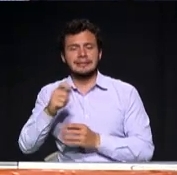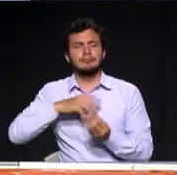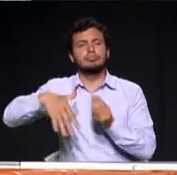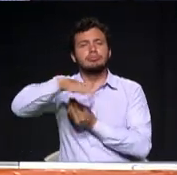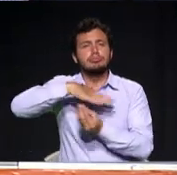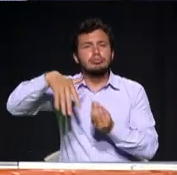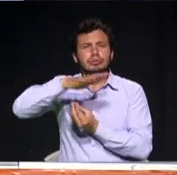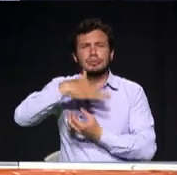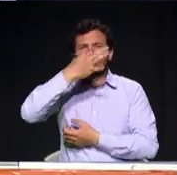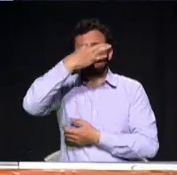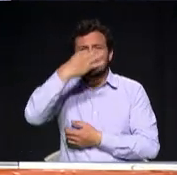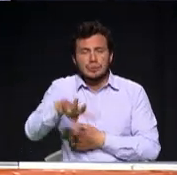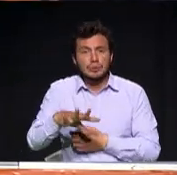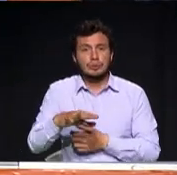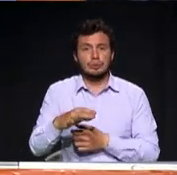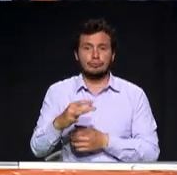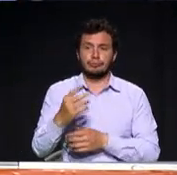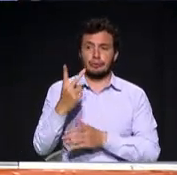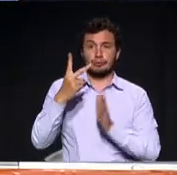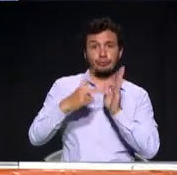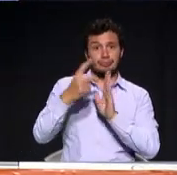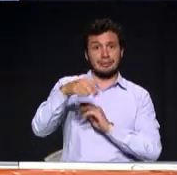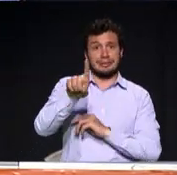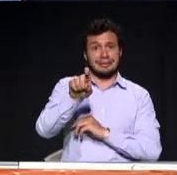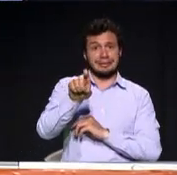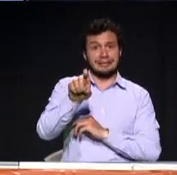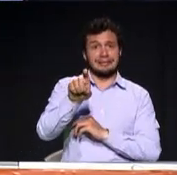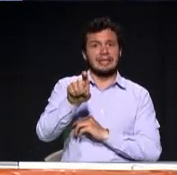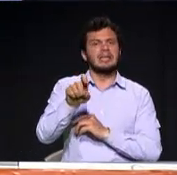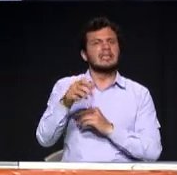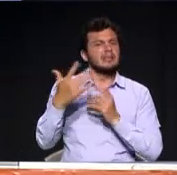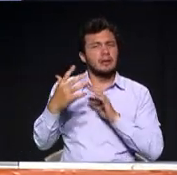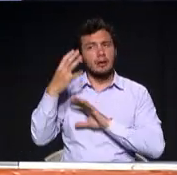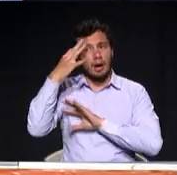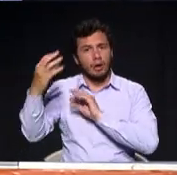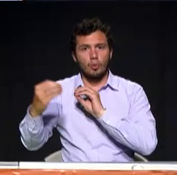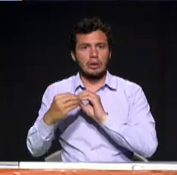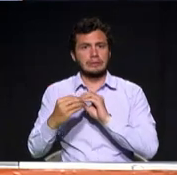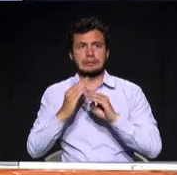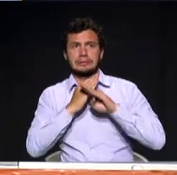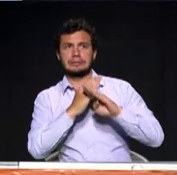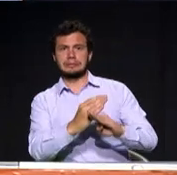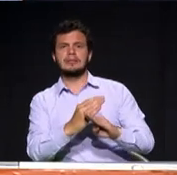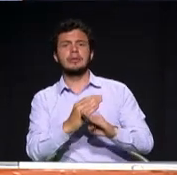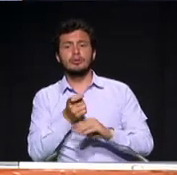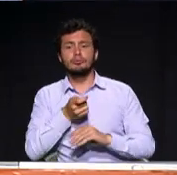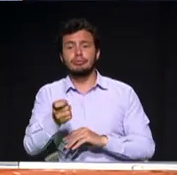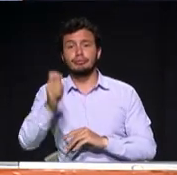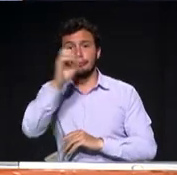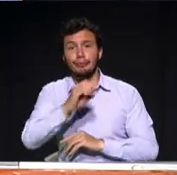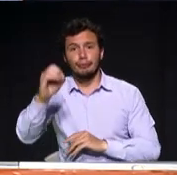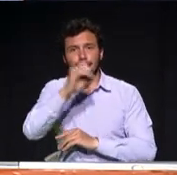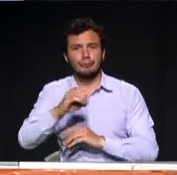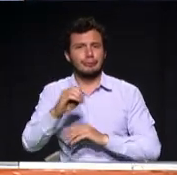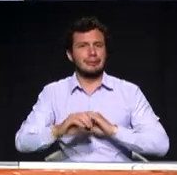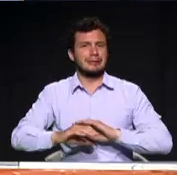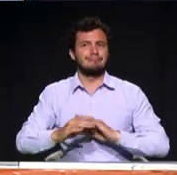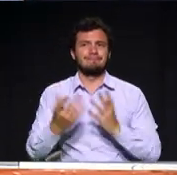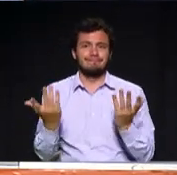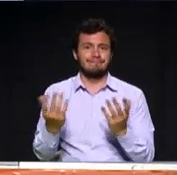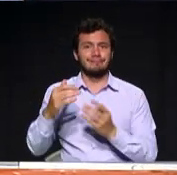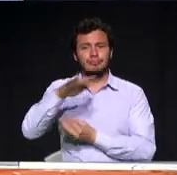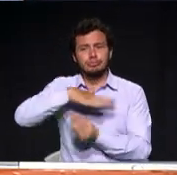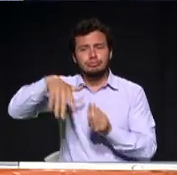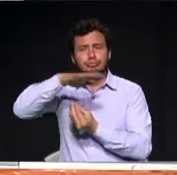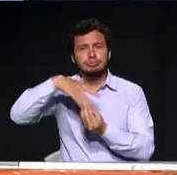2016 el poeta que entre otras cosas decreta estados de prevención como los que se avecinan en el mes de octubre como alcalde de medellín y también